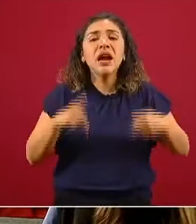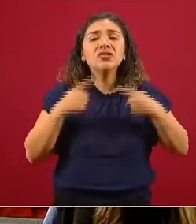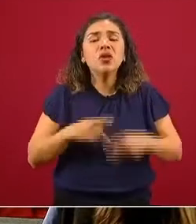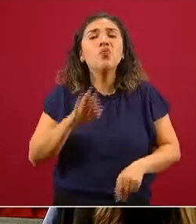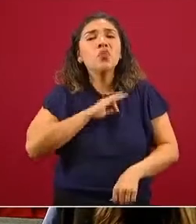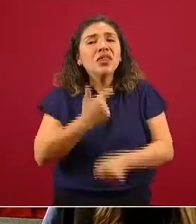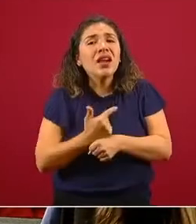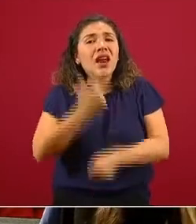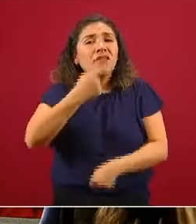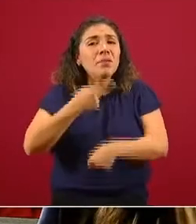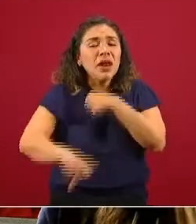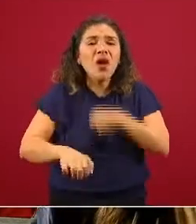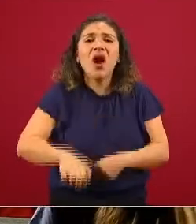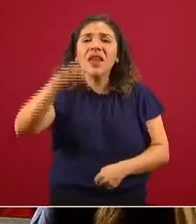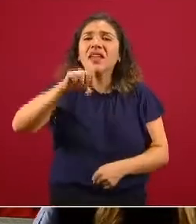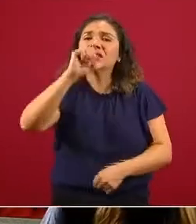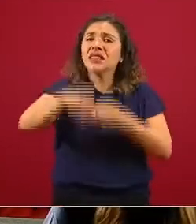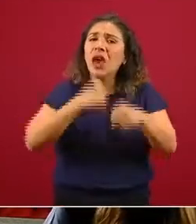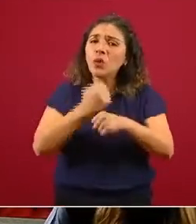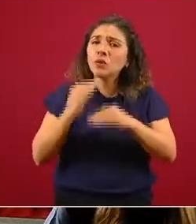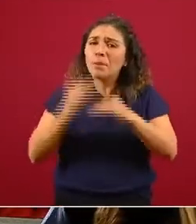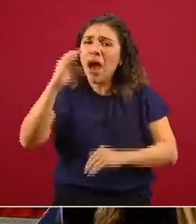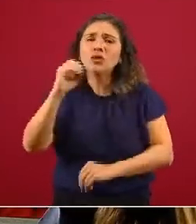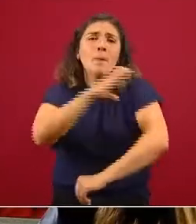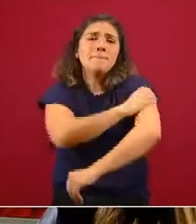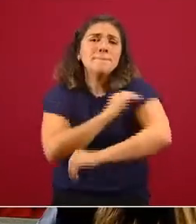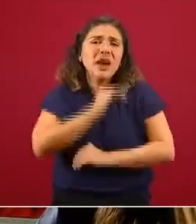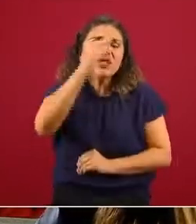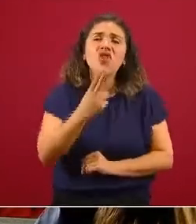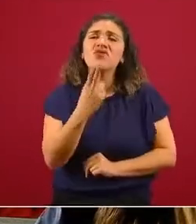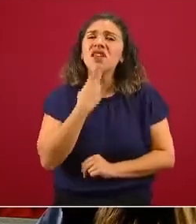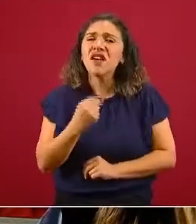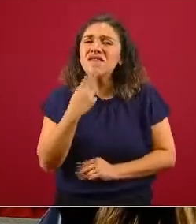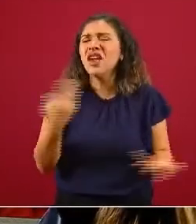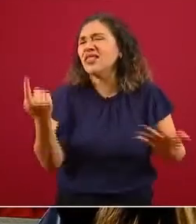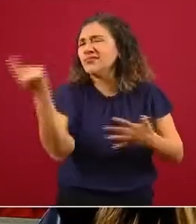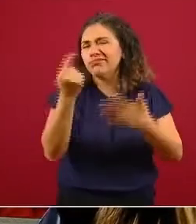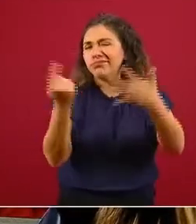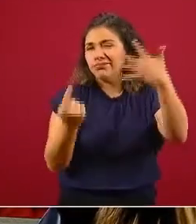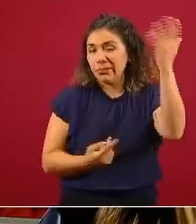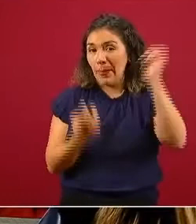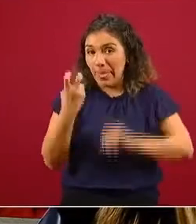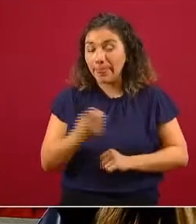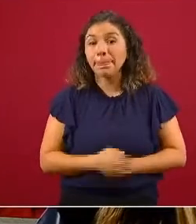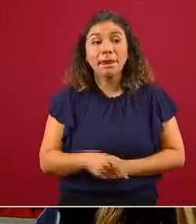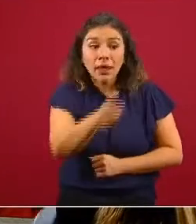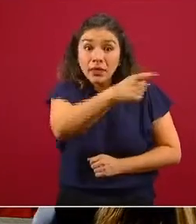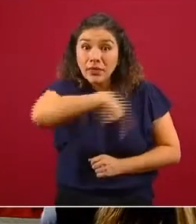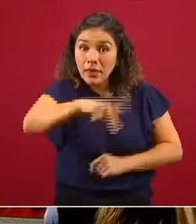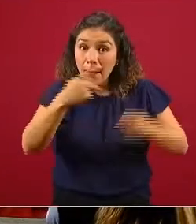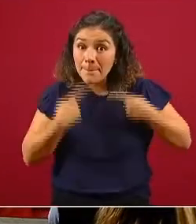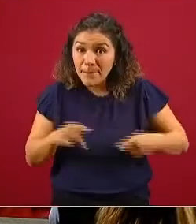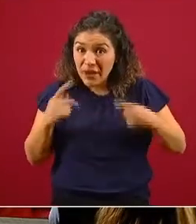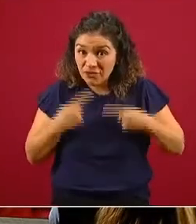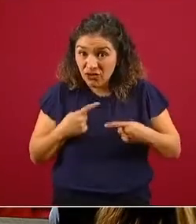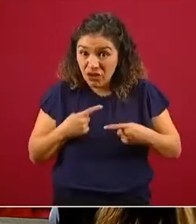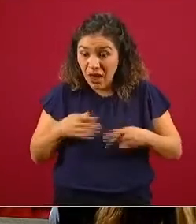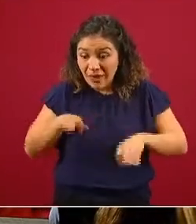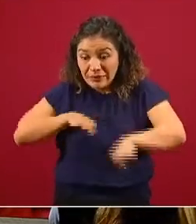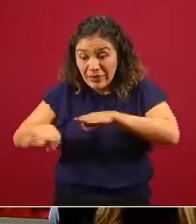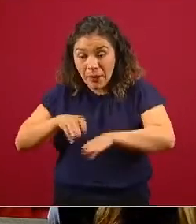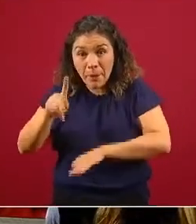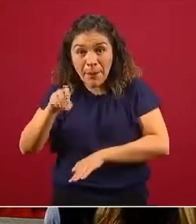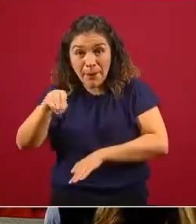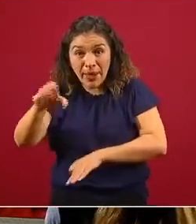personal vulnerable, mayores de 60 años, hipertensos, diabéticos, etcétera. Ellos, de toda la plantilla